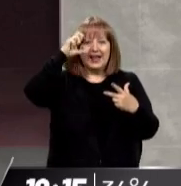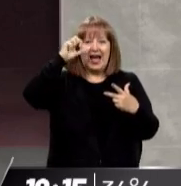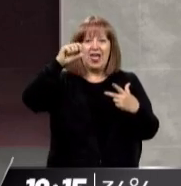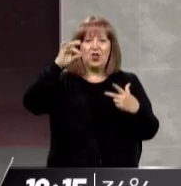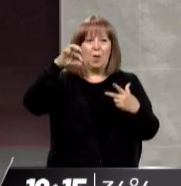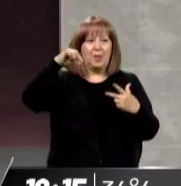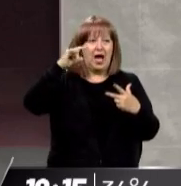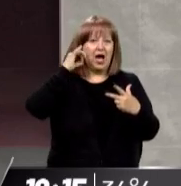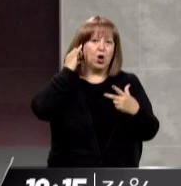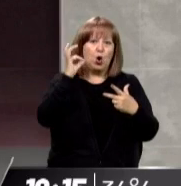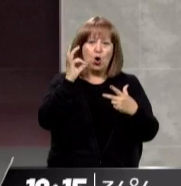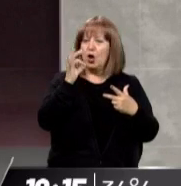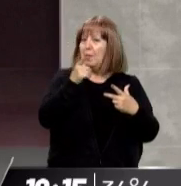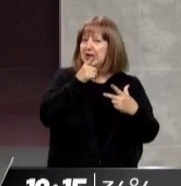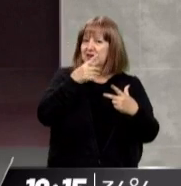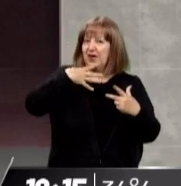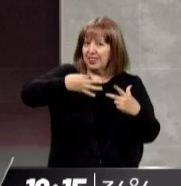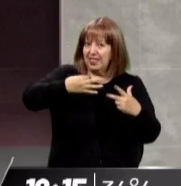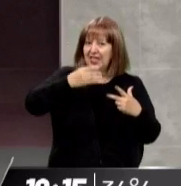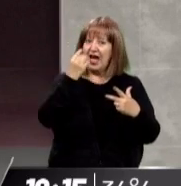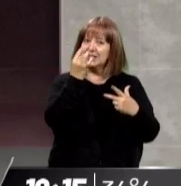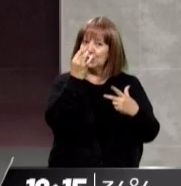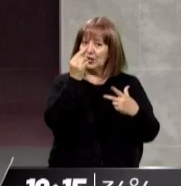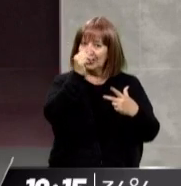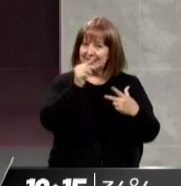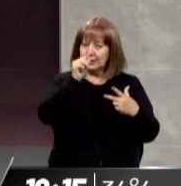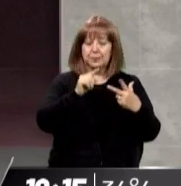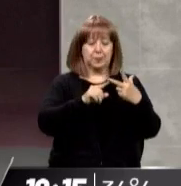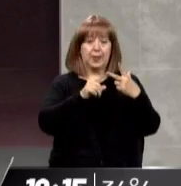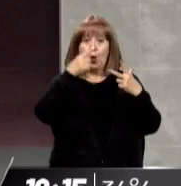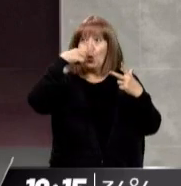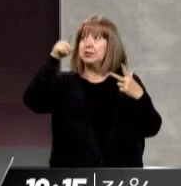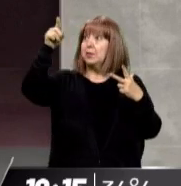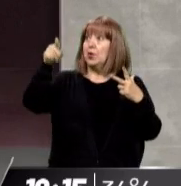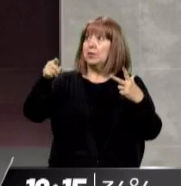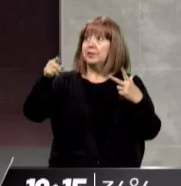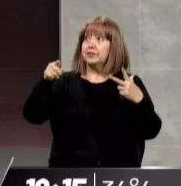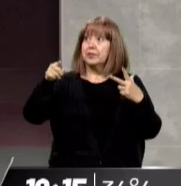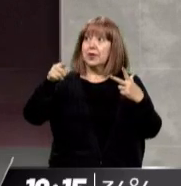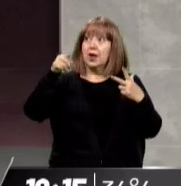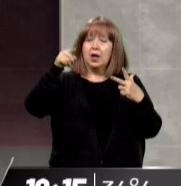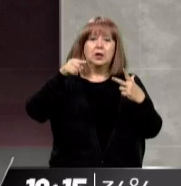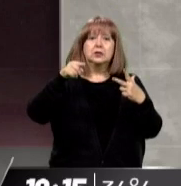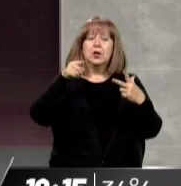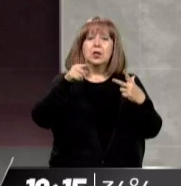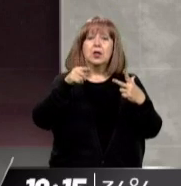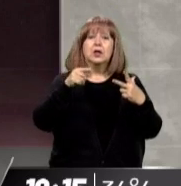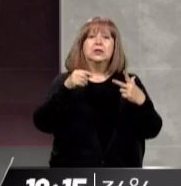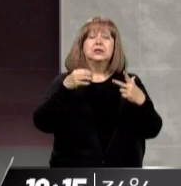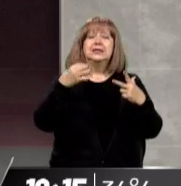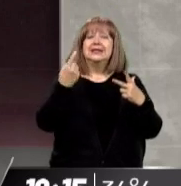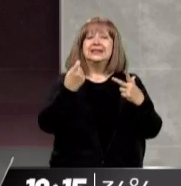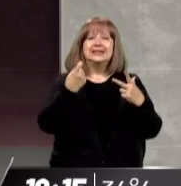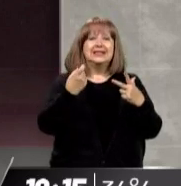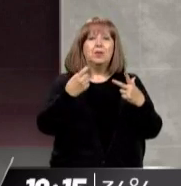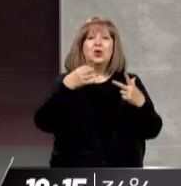oficial, podríamos decir, ¿no? De una cuenta, de una empresa. Y por último, lo que tenemos que tener en cuenta es realizar todas las opciones de seguridad que nos da